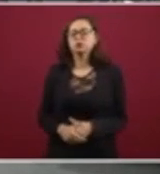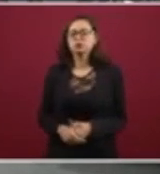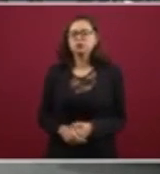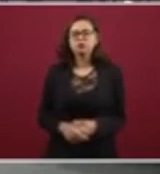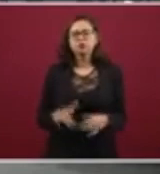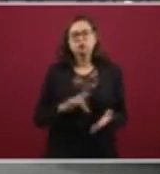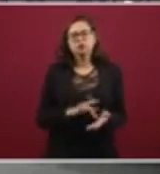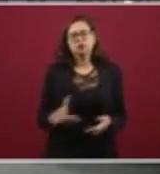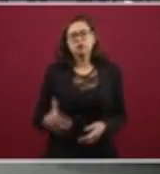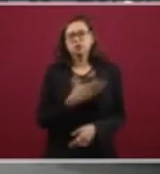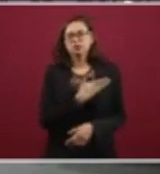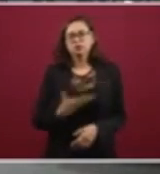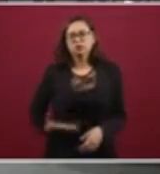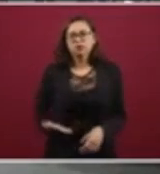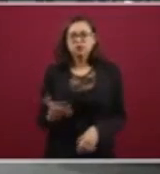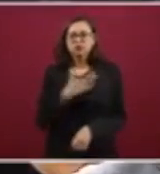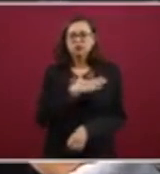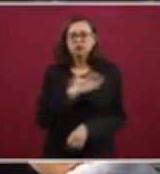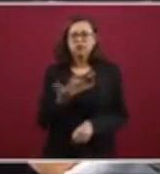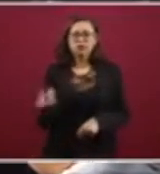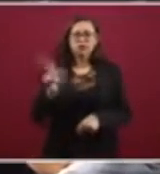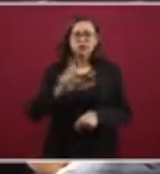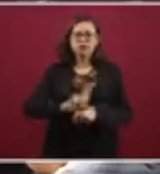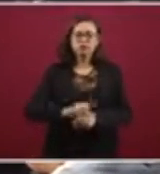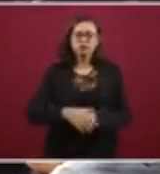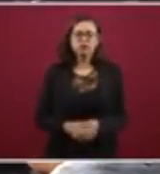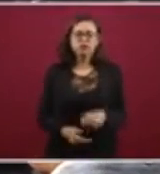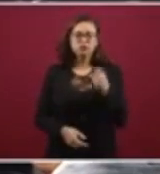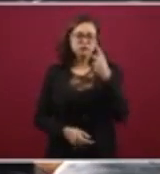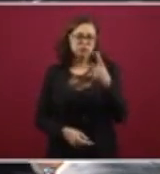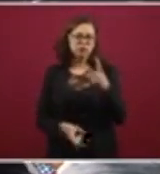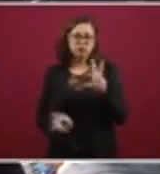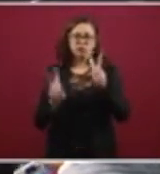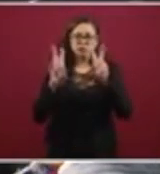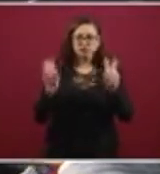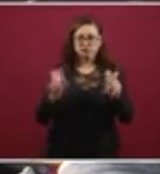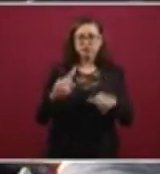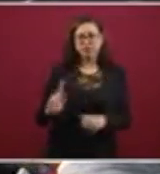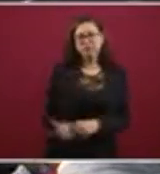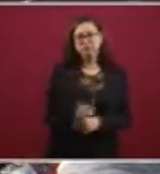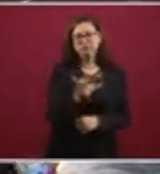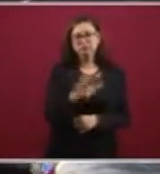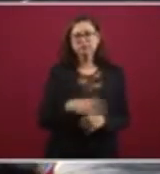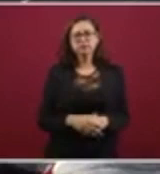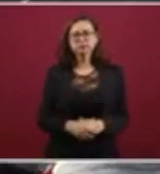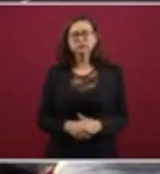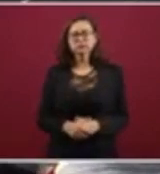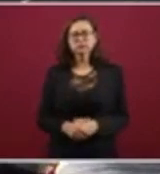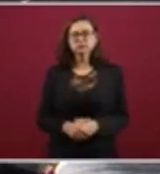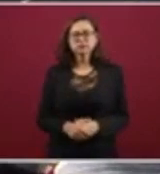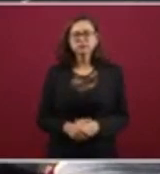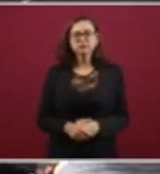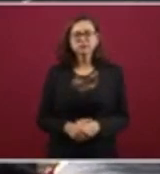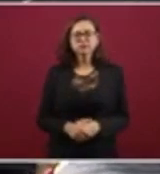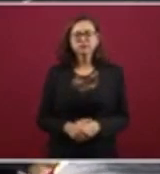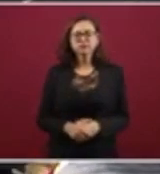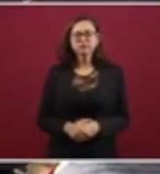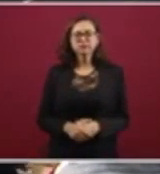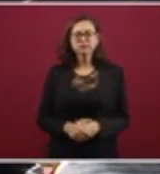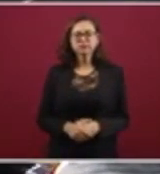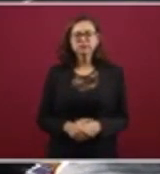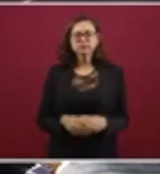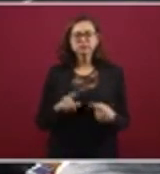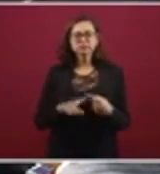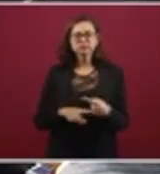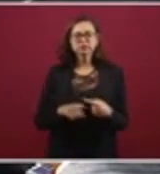Y luego tú. Gracias, presidente. Buenos días. Preguntarle sobre dos temas. El primero, ayer se dio a conocer que quedarán sin fondos la